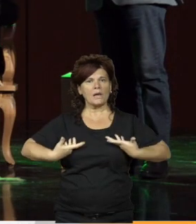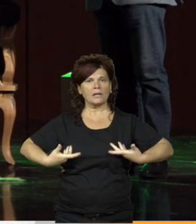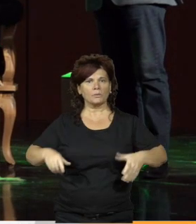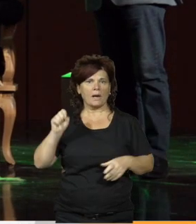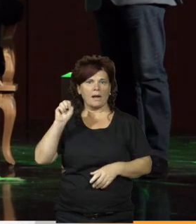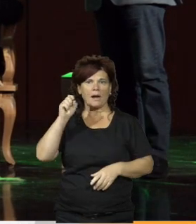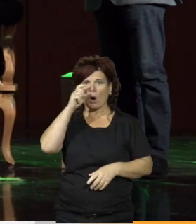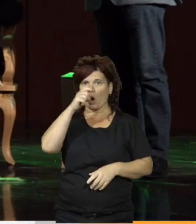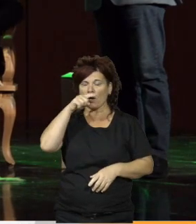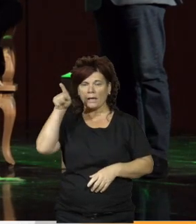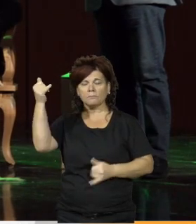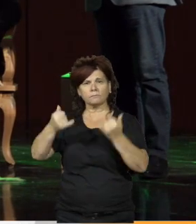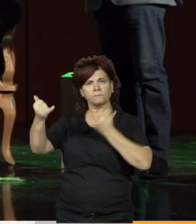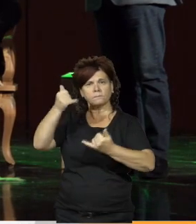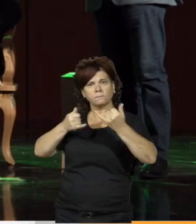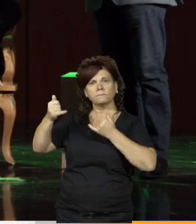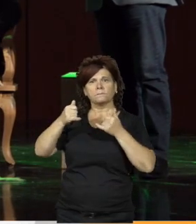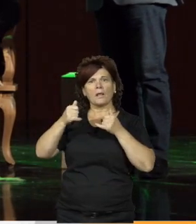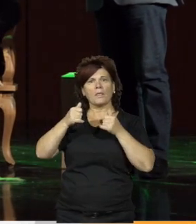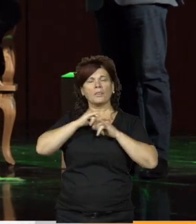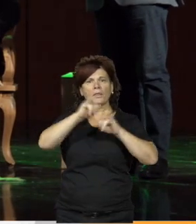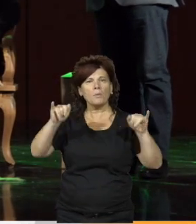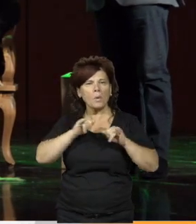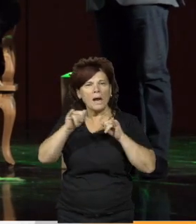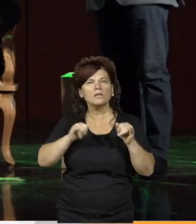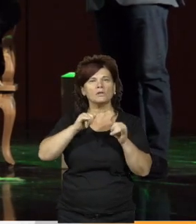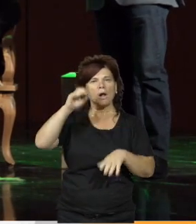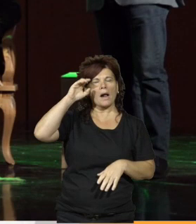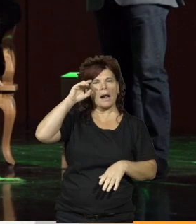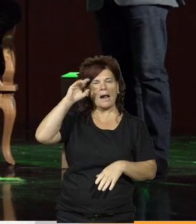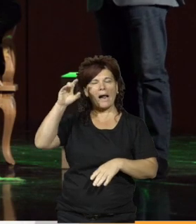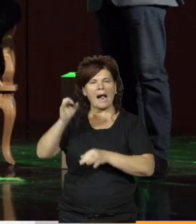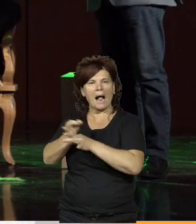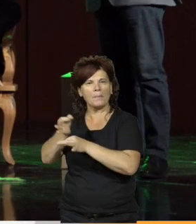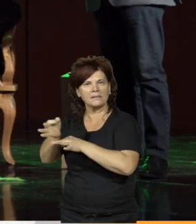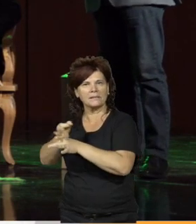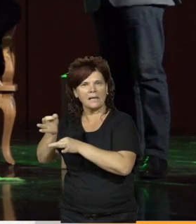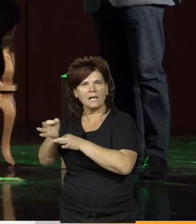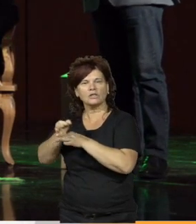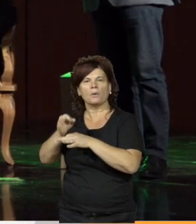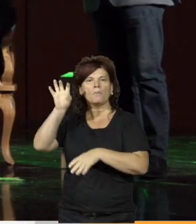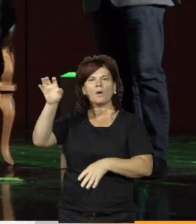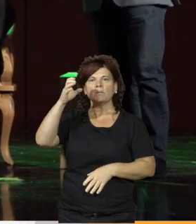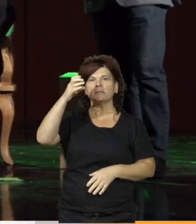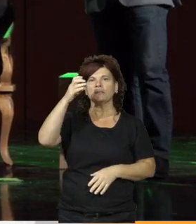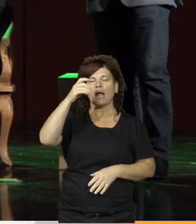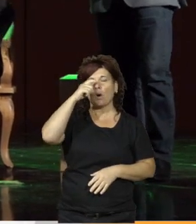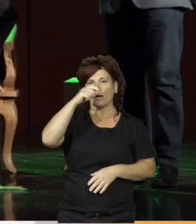de divulgación, capacitación y control de recursos naturales en la provincia de Corrientes.